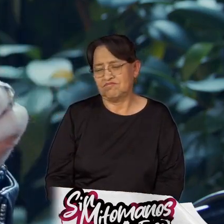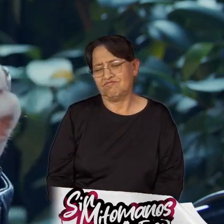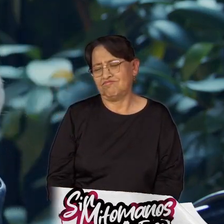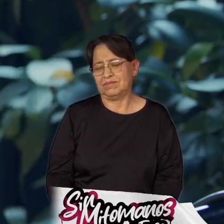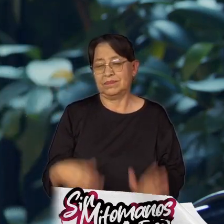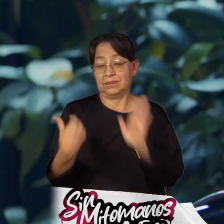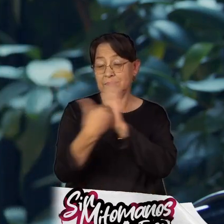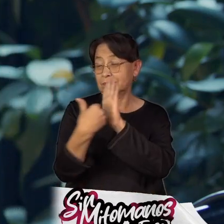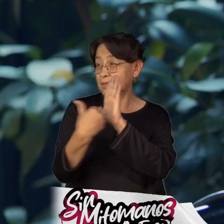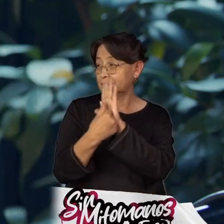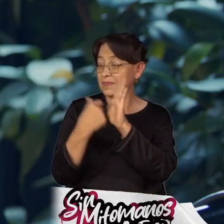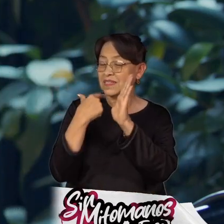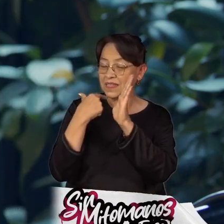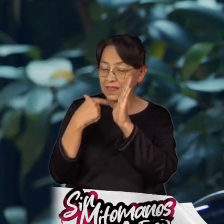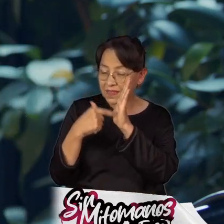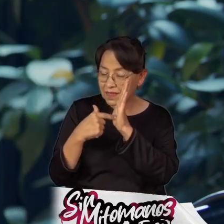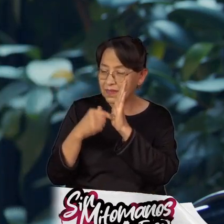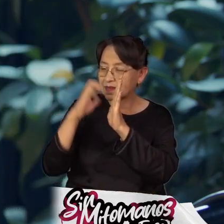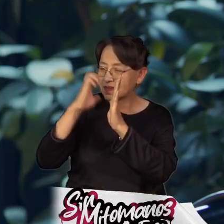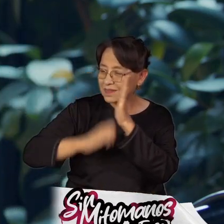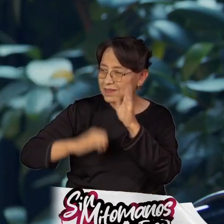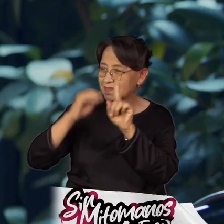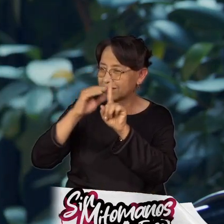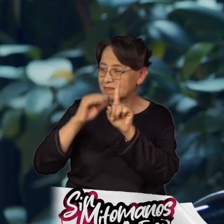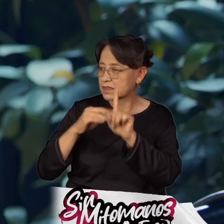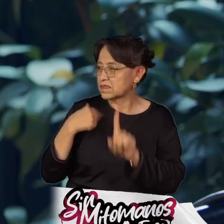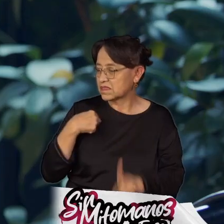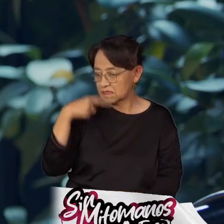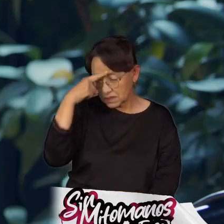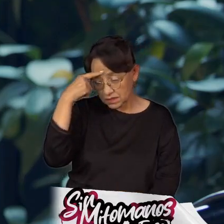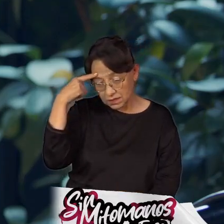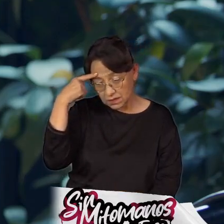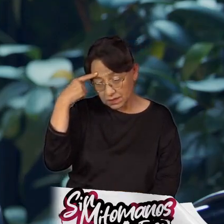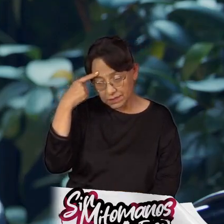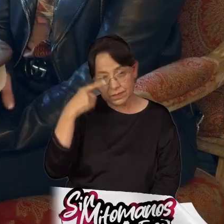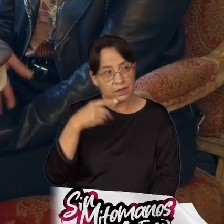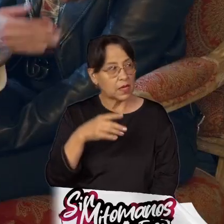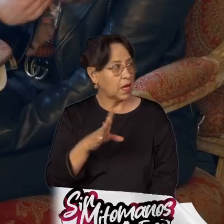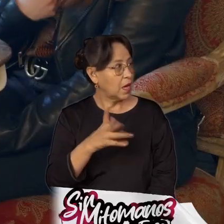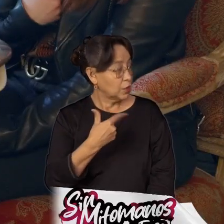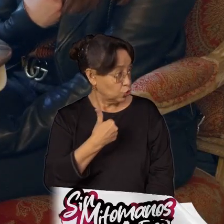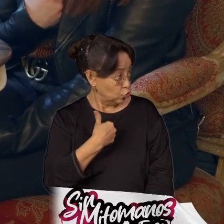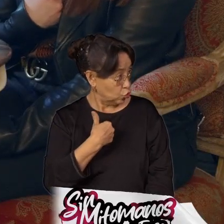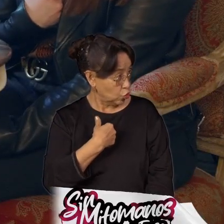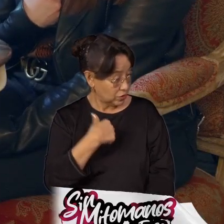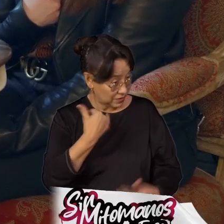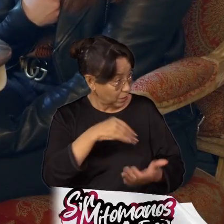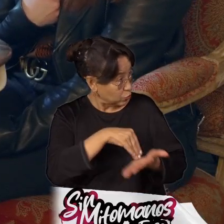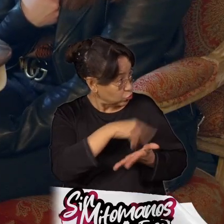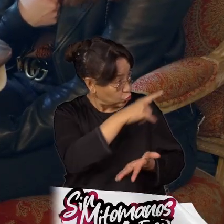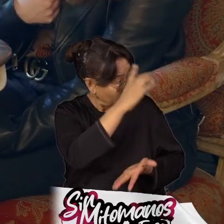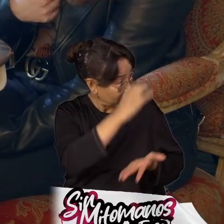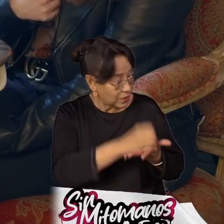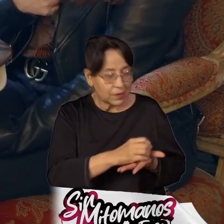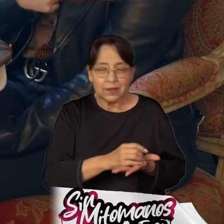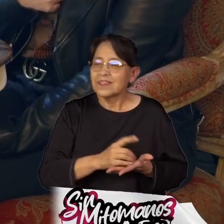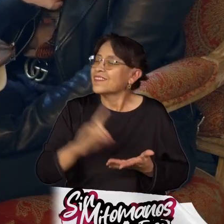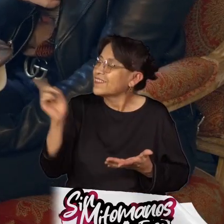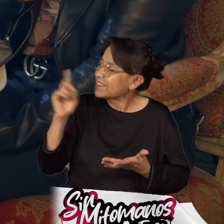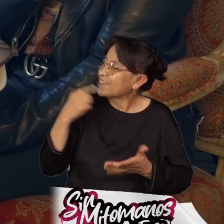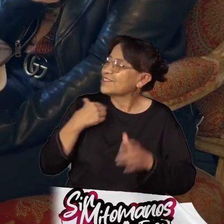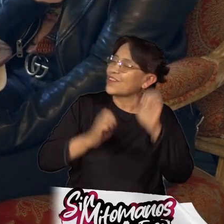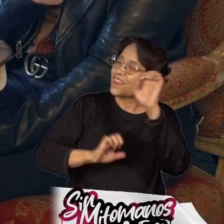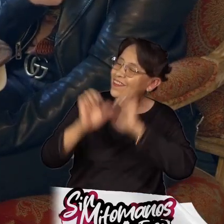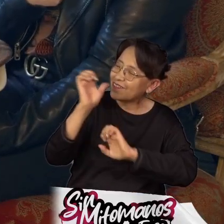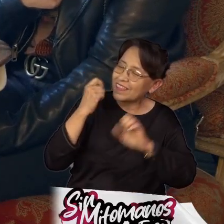estos argumentos a favor de tu eliminación me saben a cacho con esa discriminación. Que no somos nuestras posturas todavía. Yo solamente estoy no estés